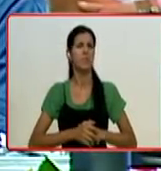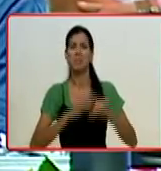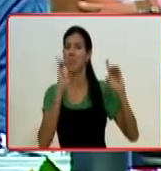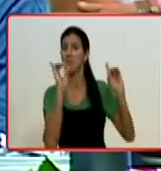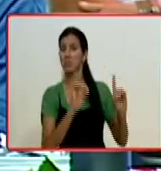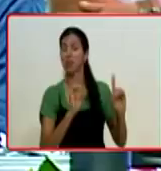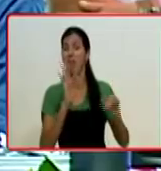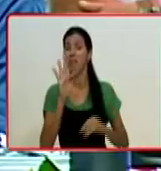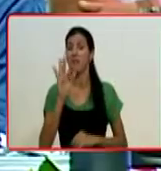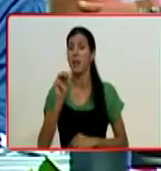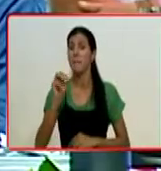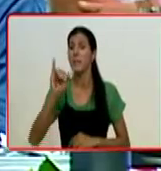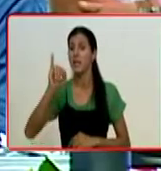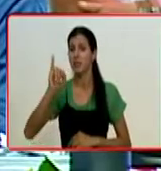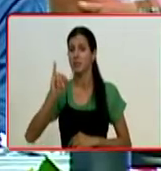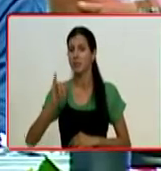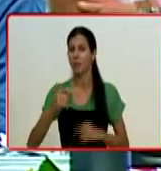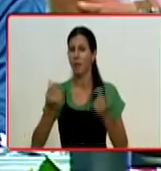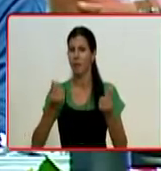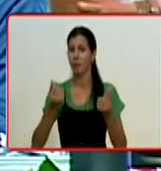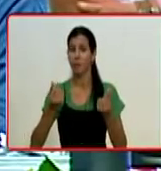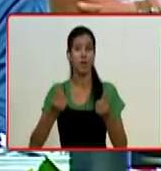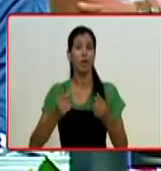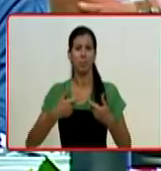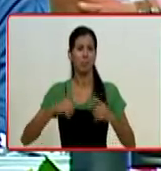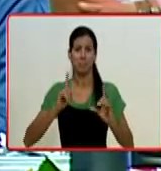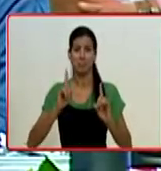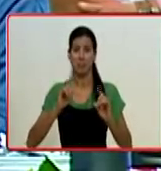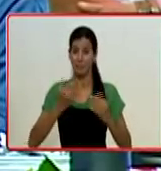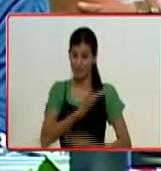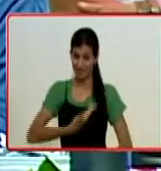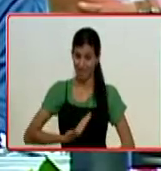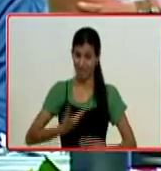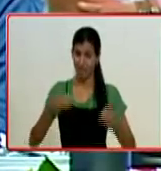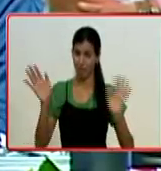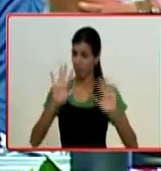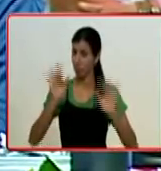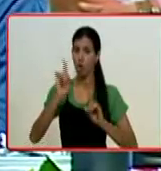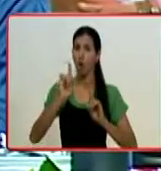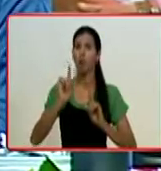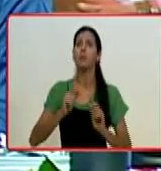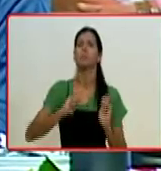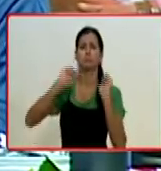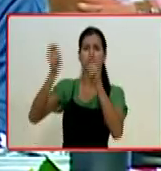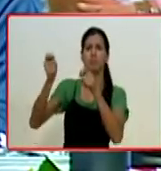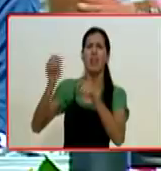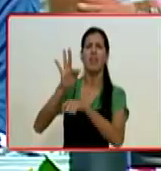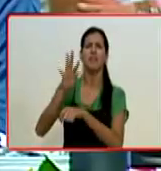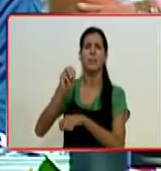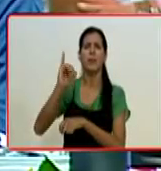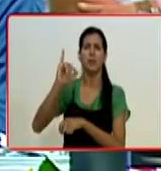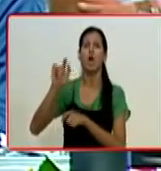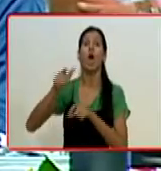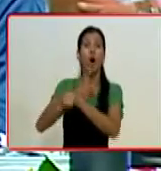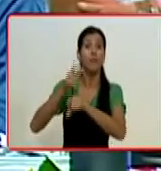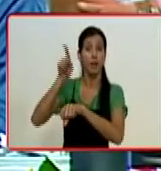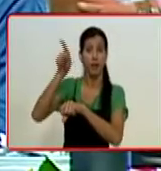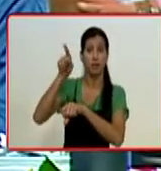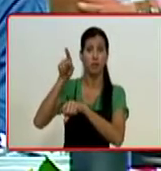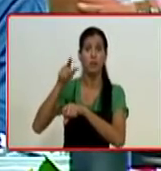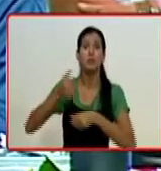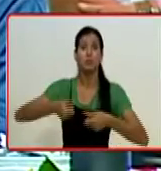Fondo Monetario. O sea, que no iba a gobernar él, comenzó a gobernar el Fondo y decía que se podía hacer, congelar los salarios,